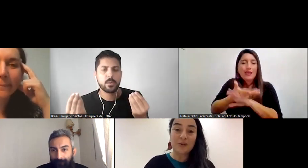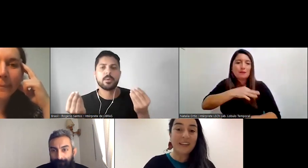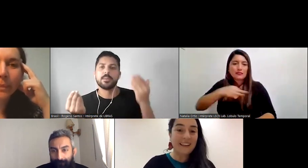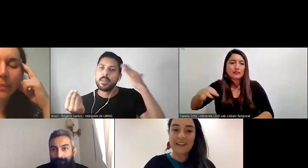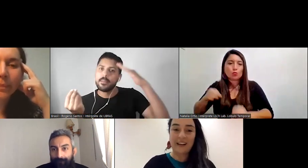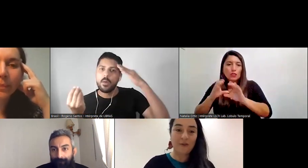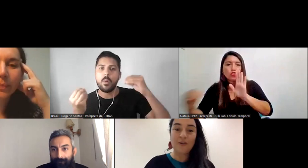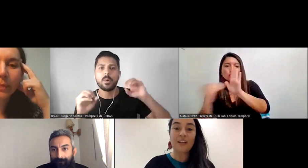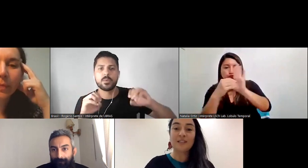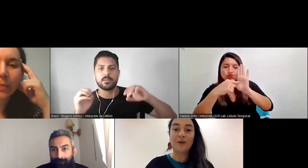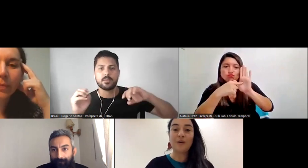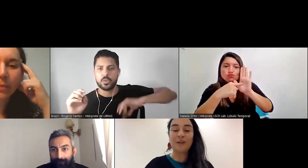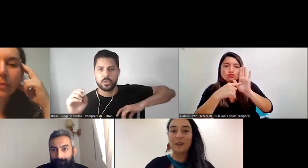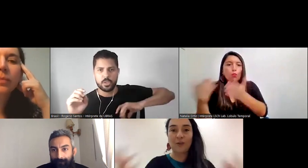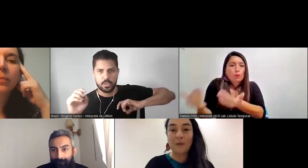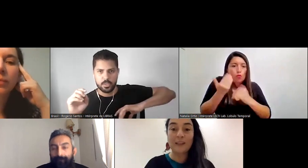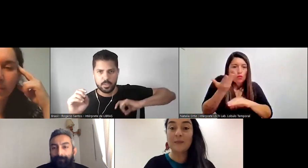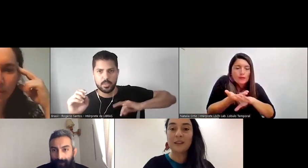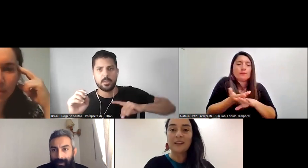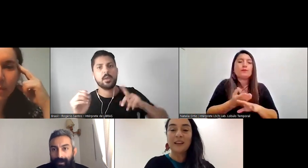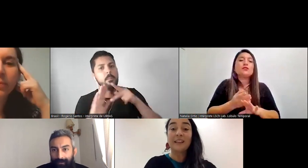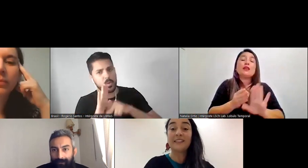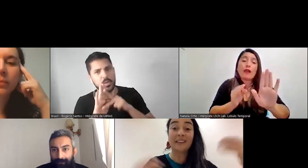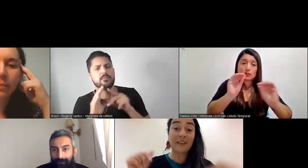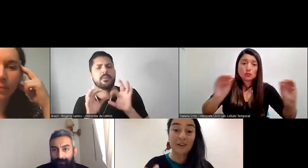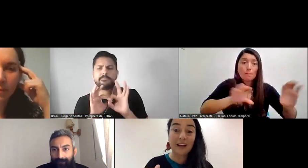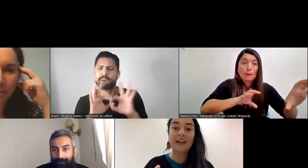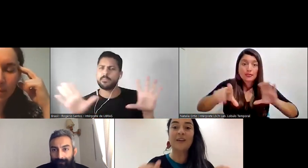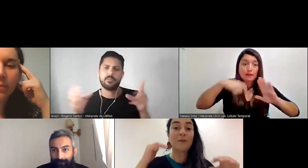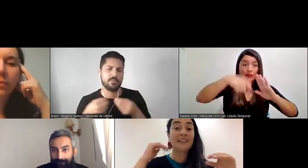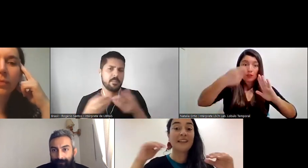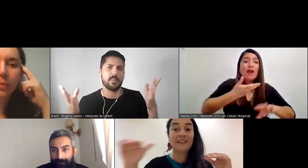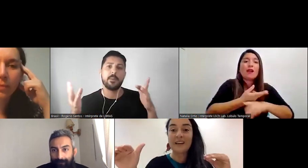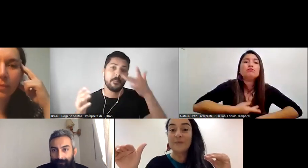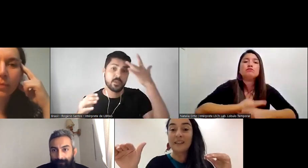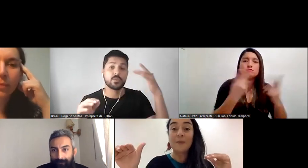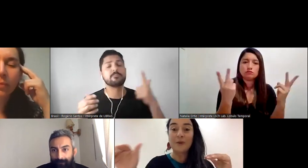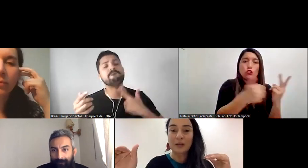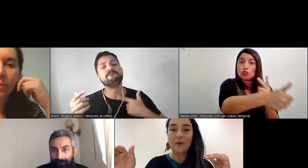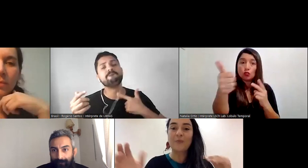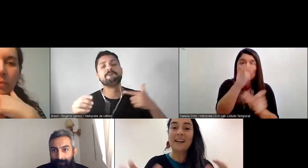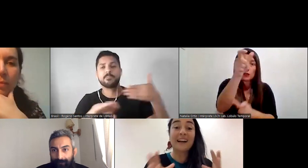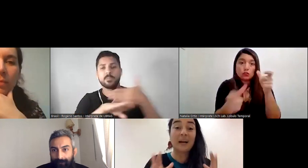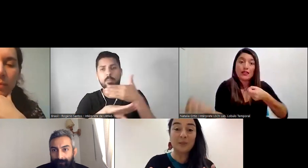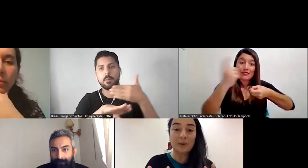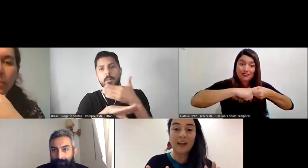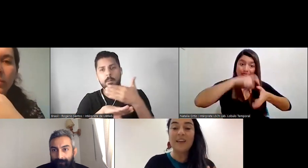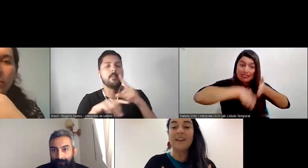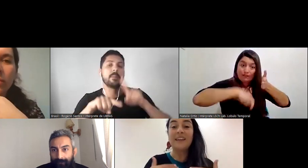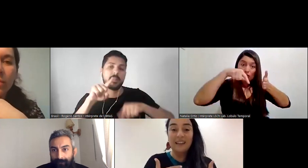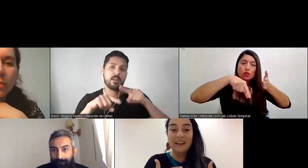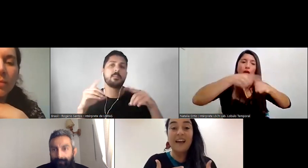El proyecto queda liberado, Lorenzo, y para todos los participantes que se inscribieron acá, obviamente les va a llegar el material pedagógico. Las